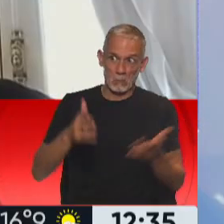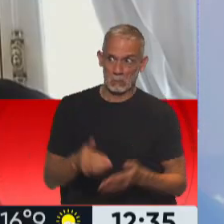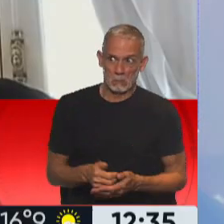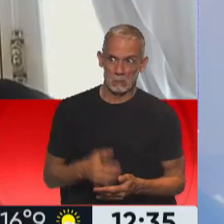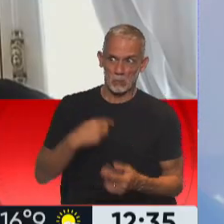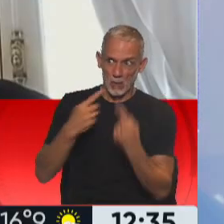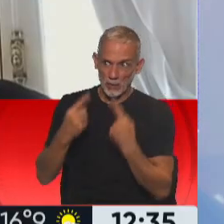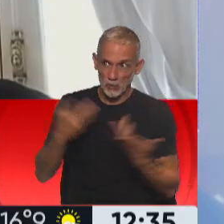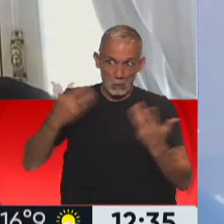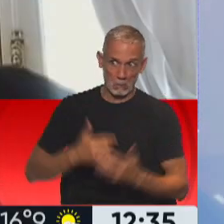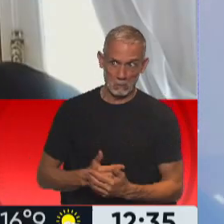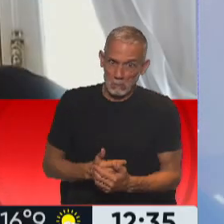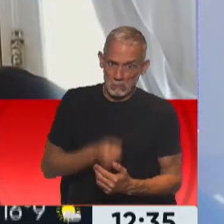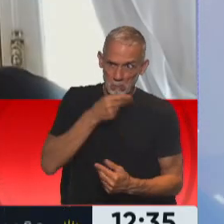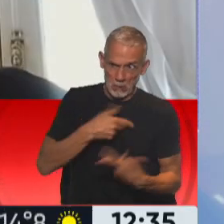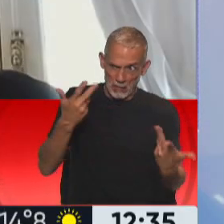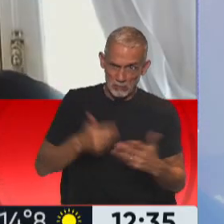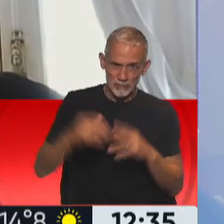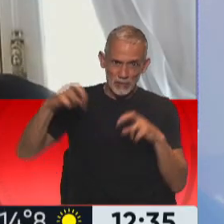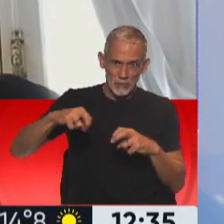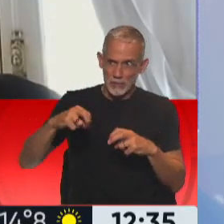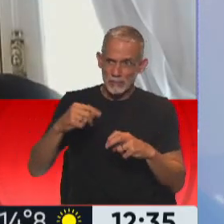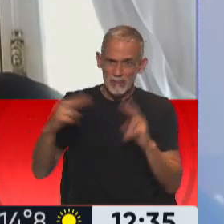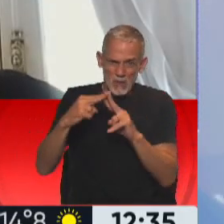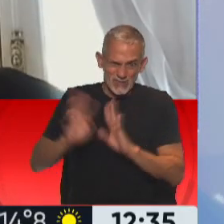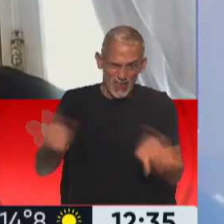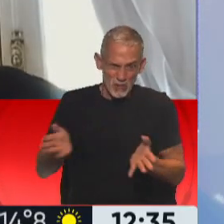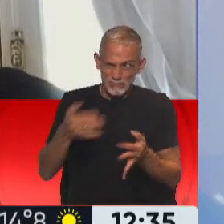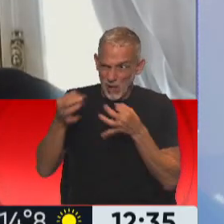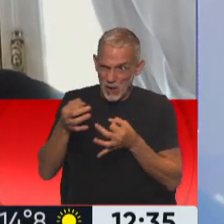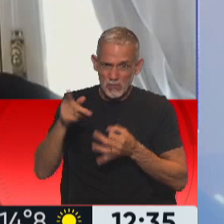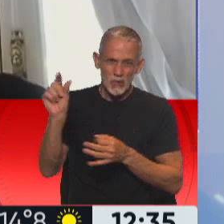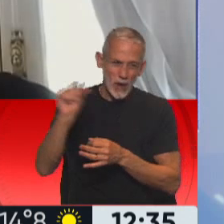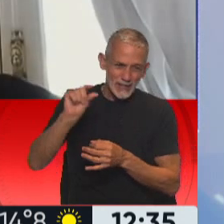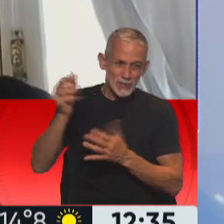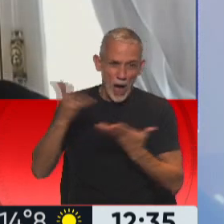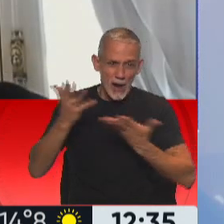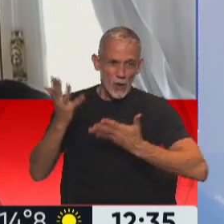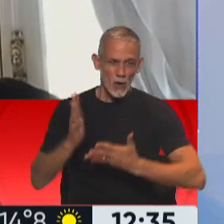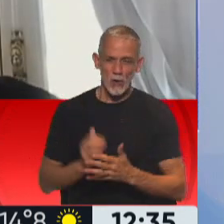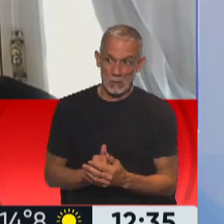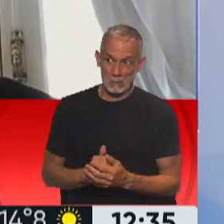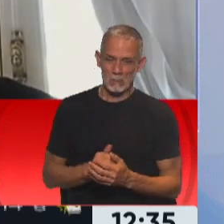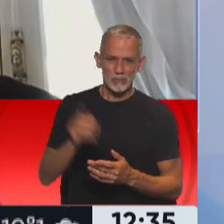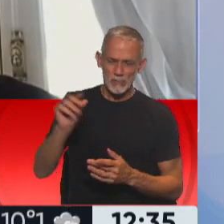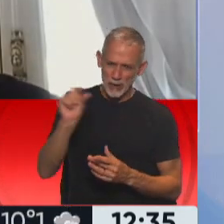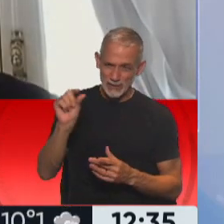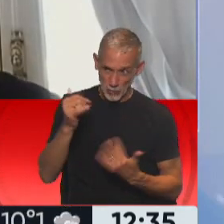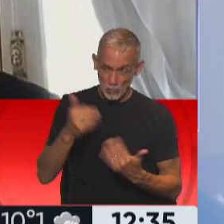que consultarte algo importante ni nada, simplemente tengo ganas de verte. Si tenés un rato, bueno, dame un